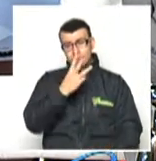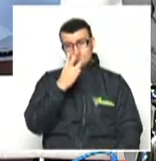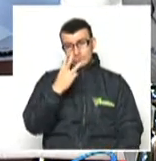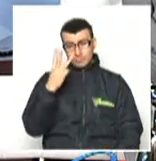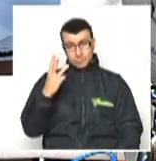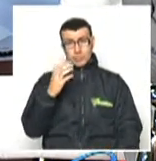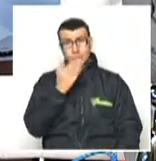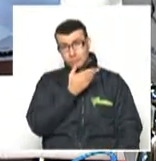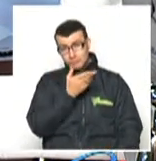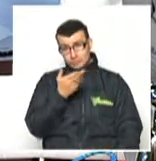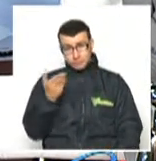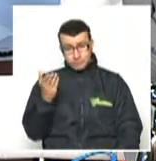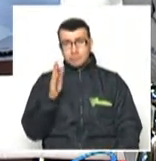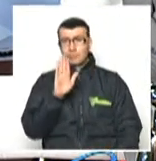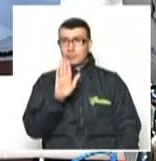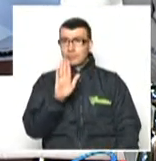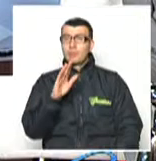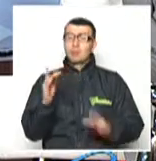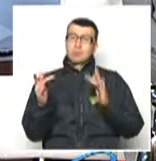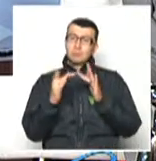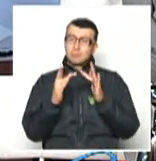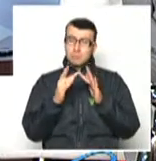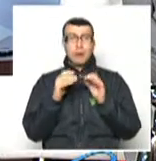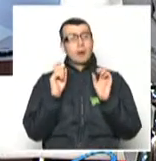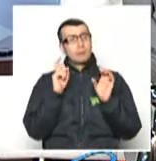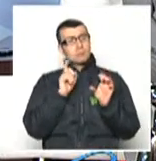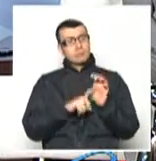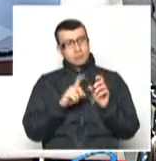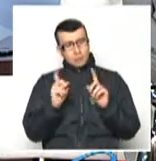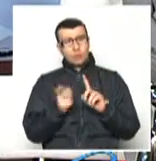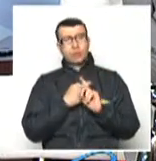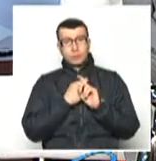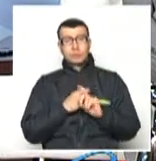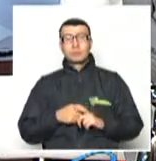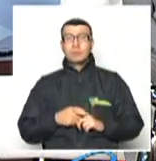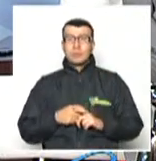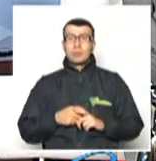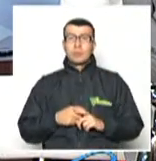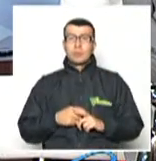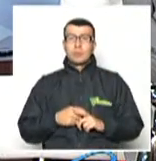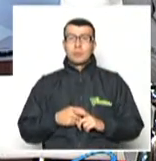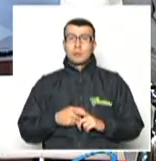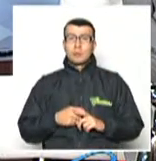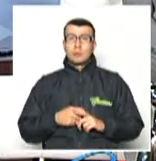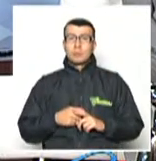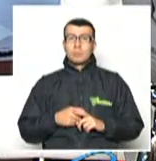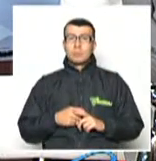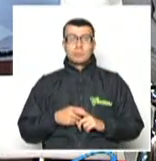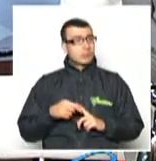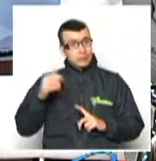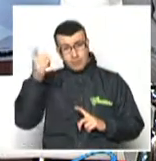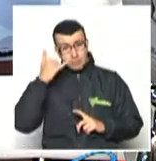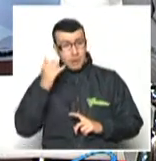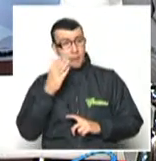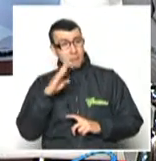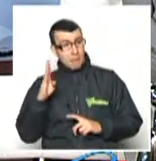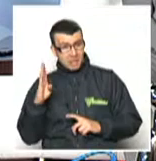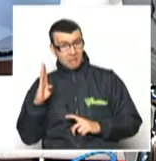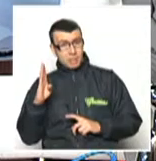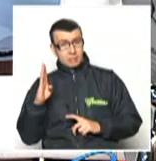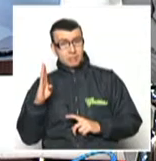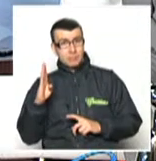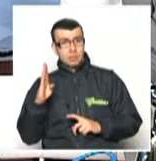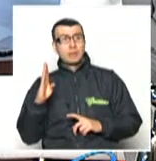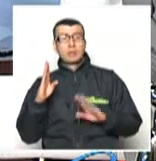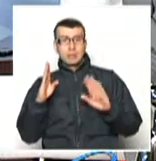www.nomasprótesisdentales.com. Saquemos esta llamada a Barranquilla, pero después de los